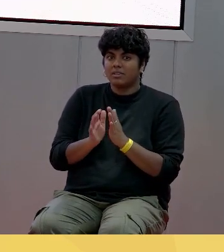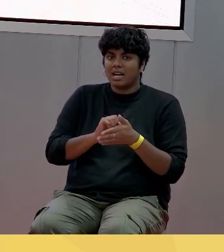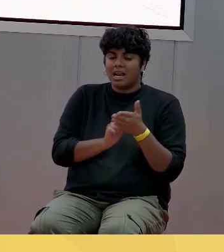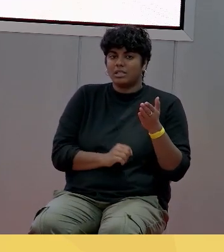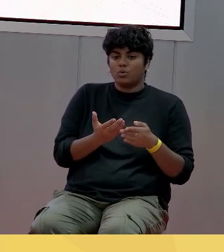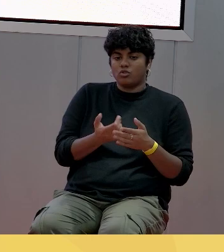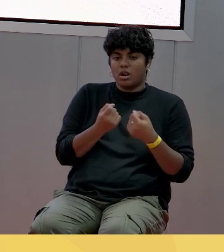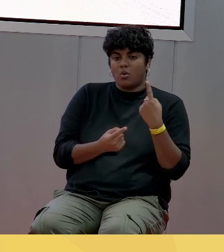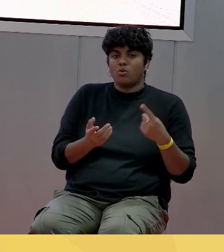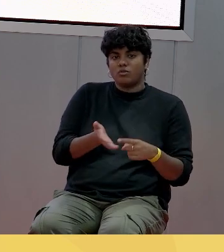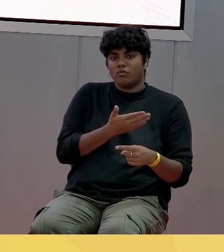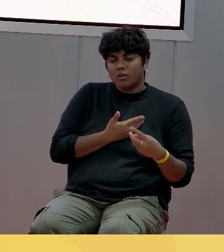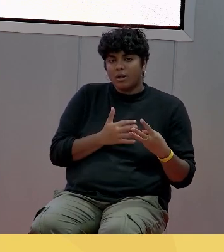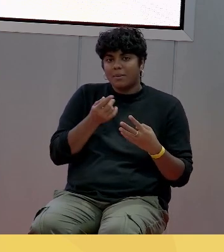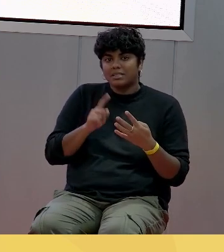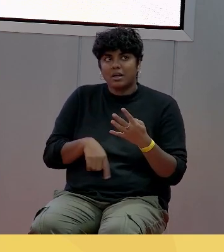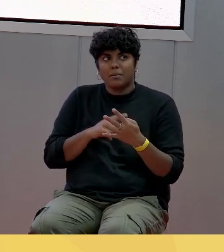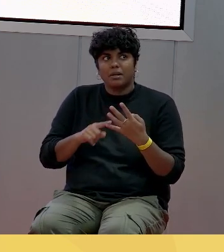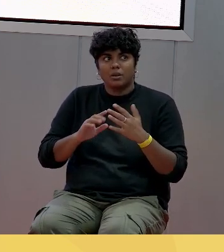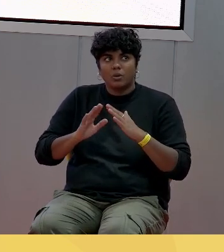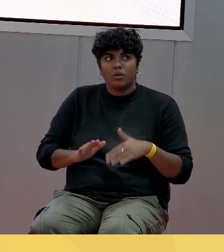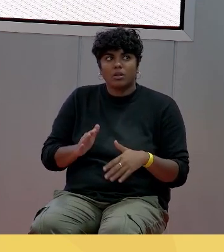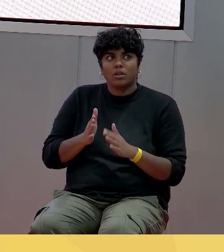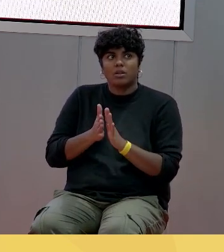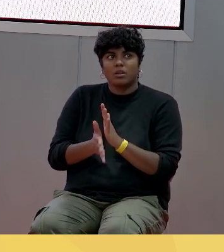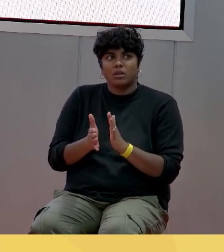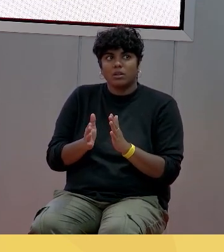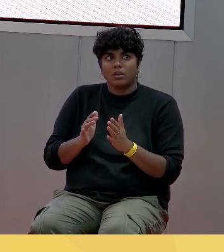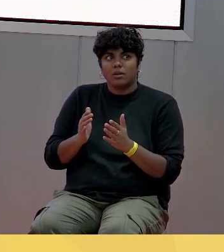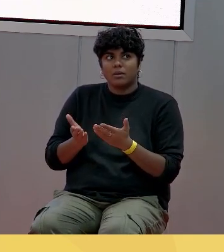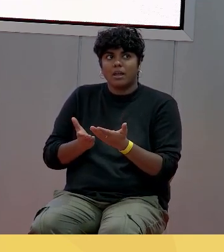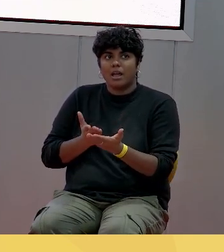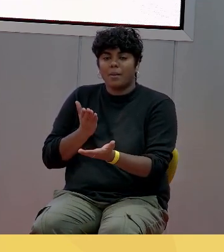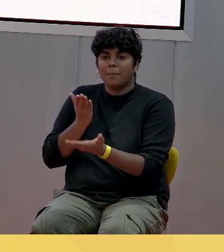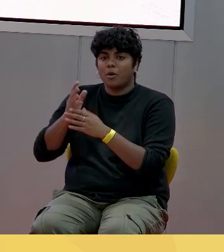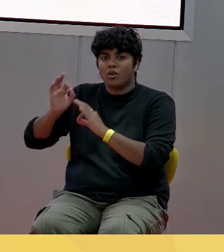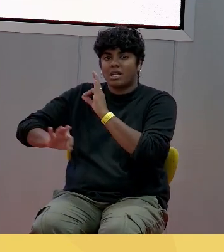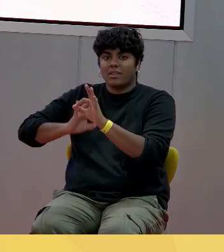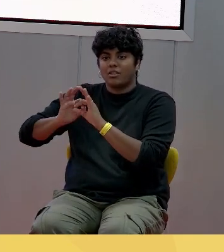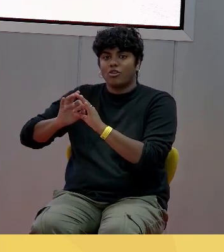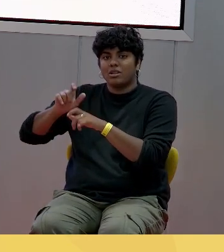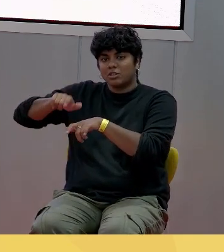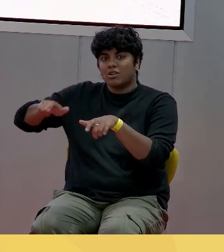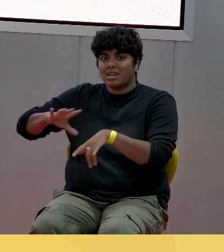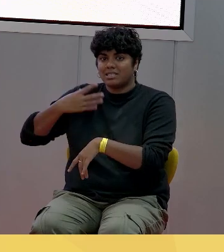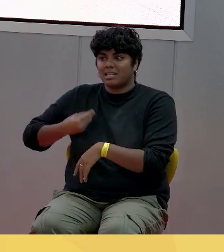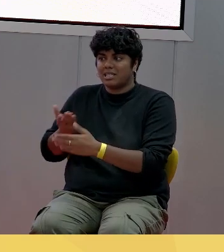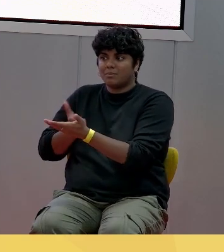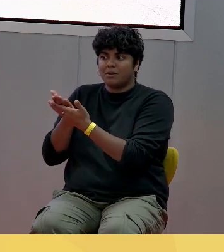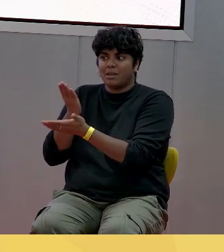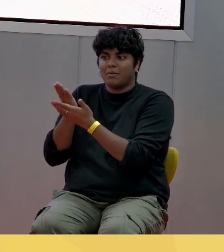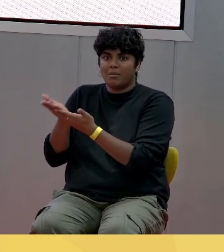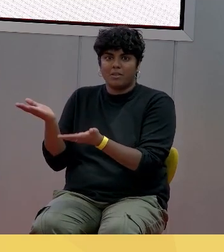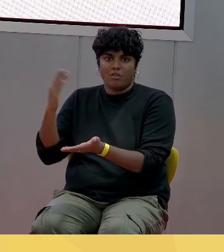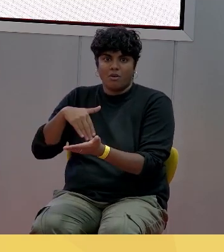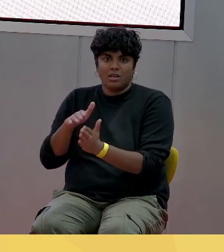estudios de la revisión. Y finalmente que no se consultó a las organizaciones del activismo trans, que les parece intolerable, ¿no? Pero ninguno de estos son